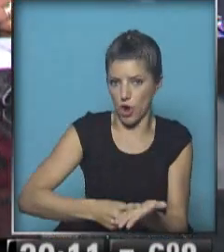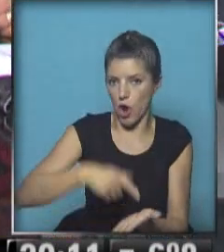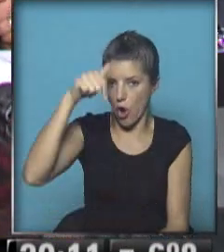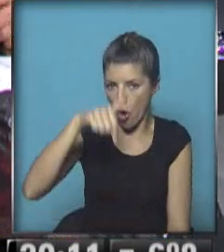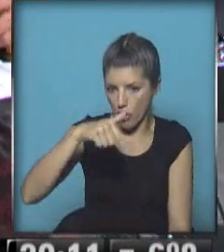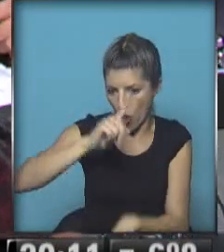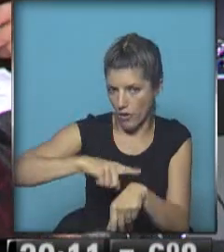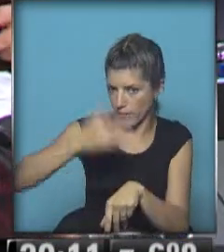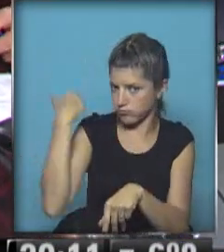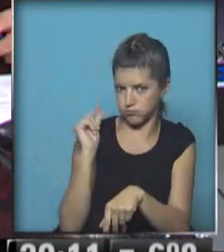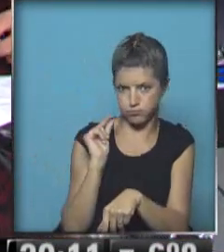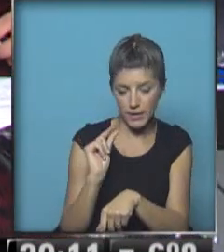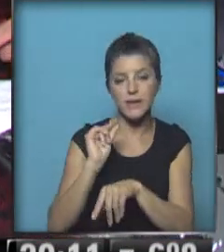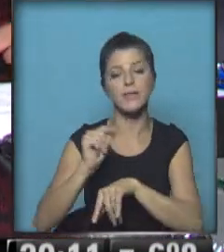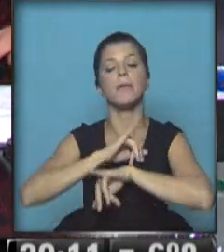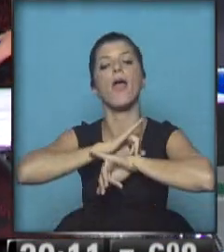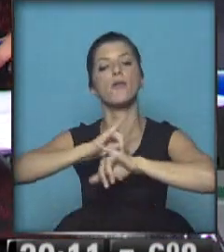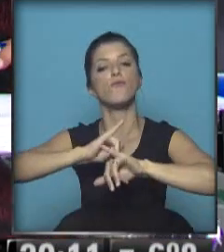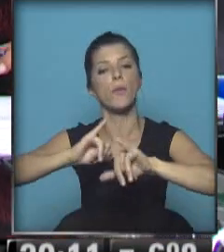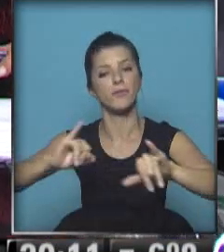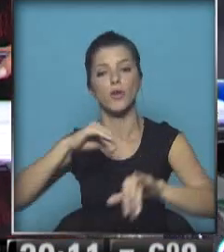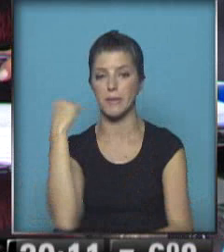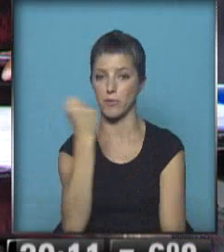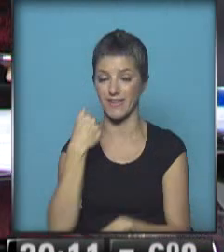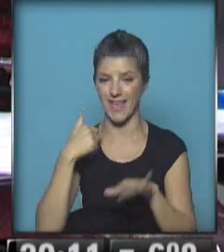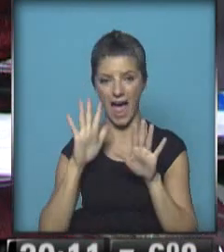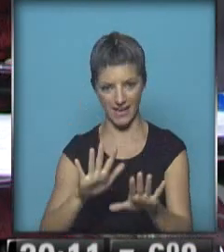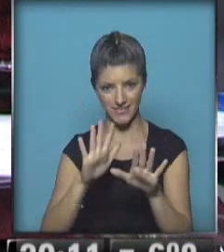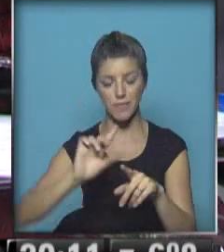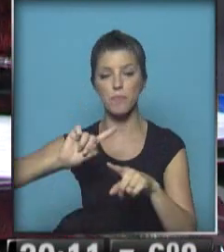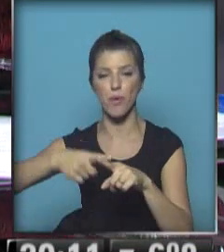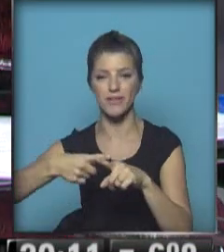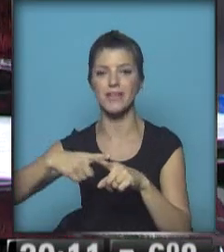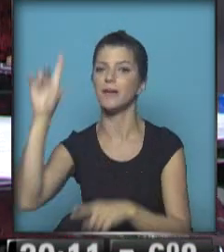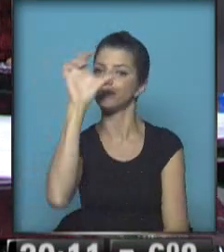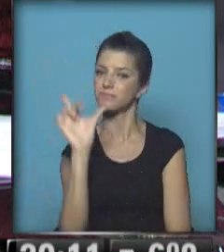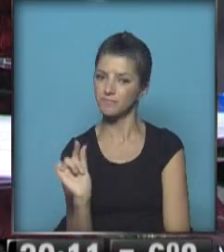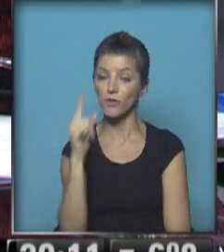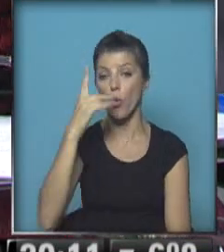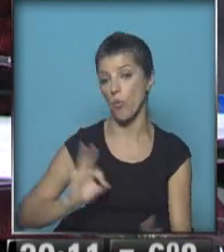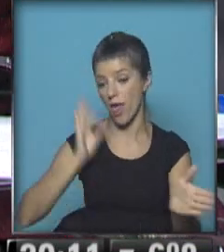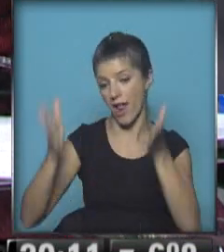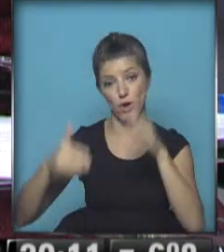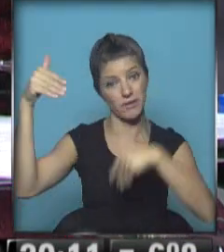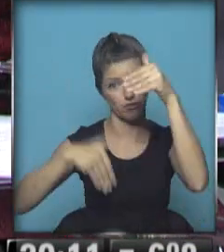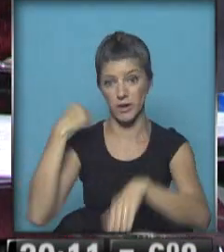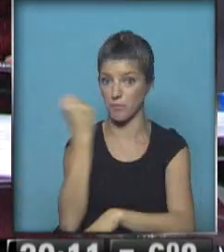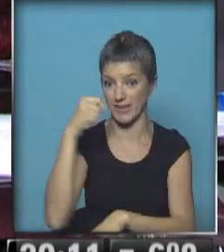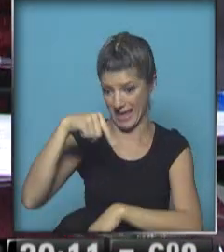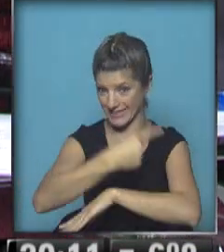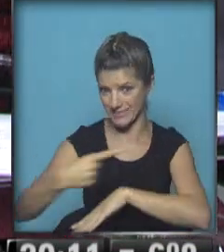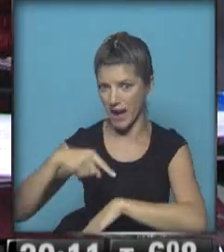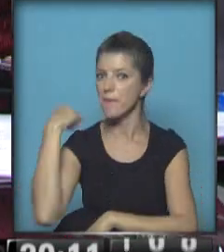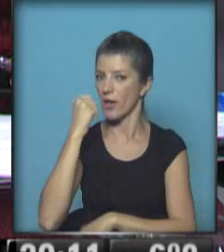las últimas horas y anuncios importantes así están las cosas con la política de la República Argentina en un año electoral importante y en una semana clave